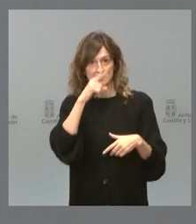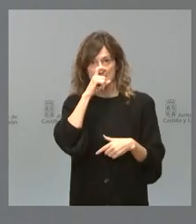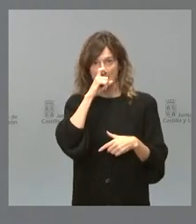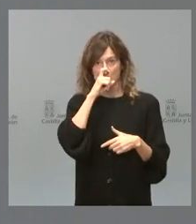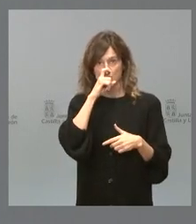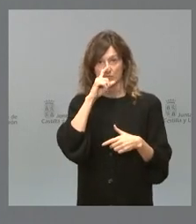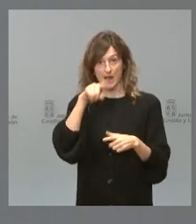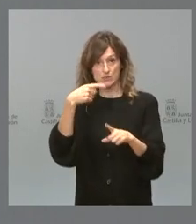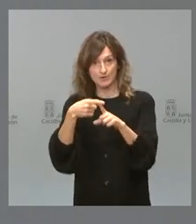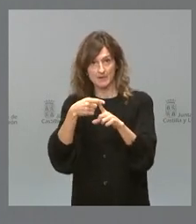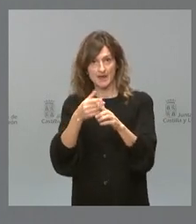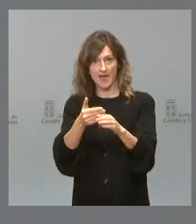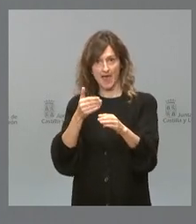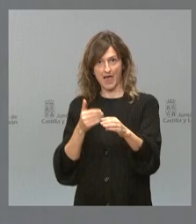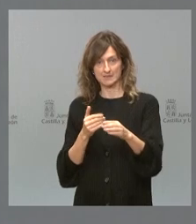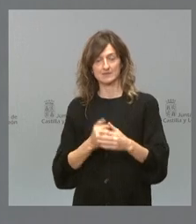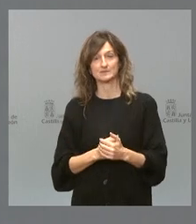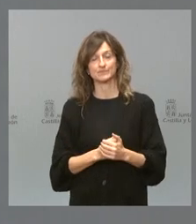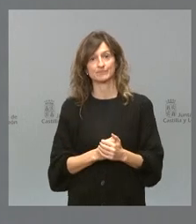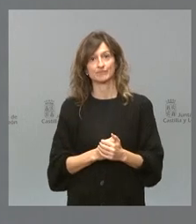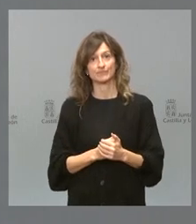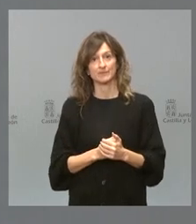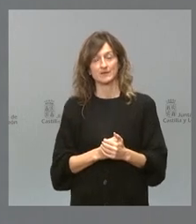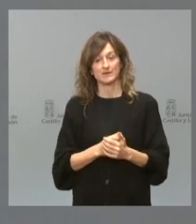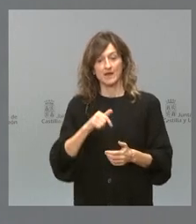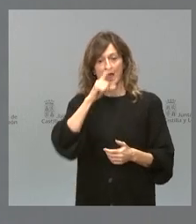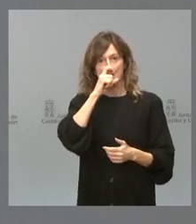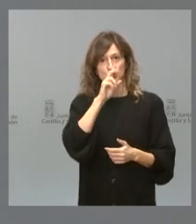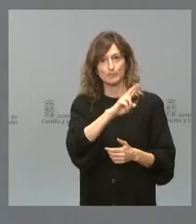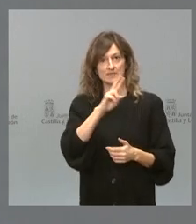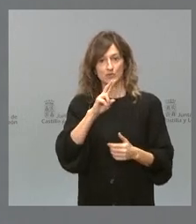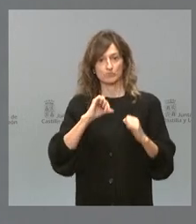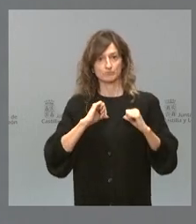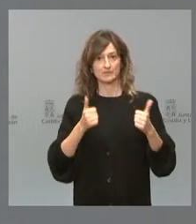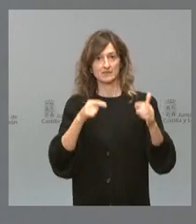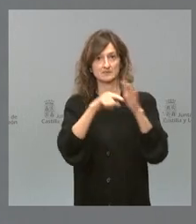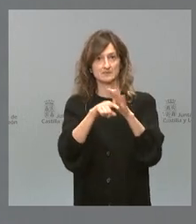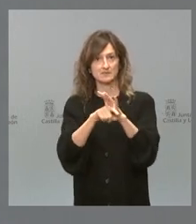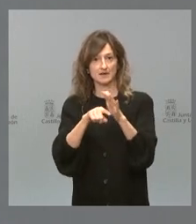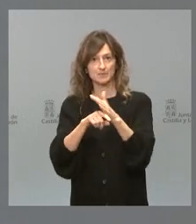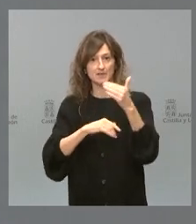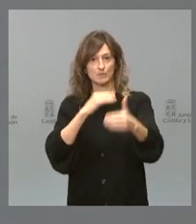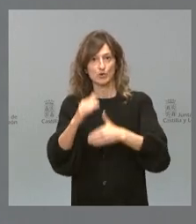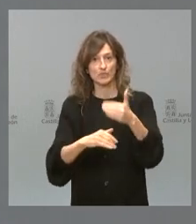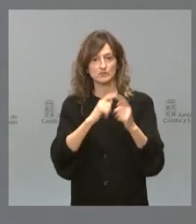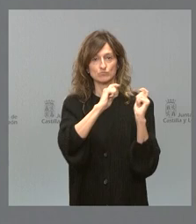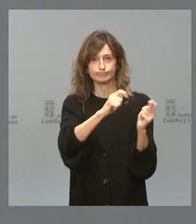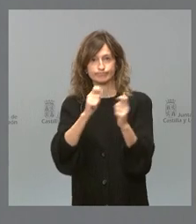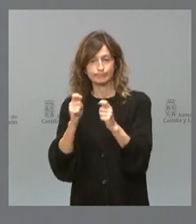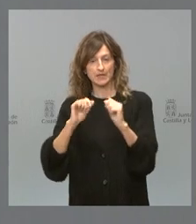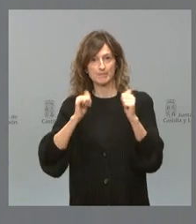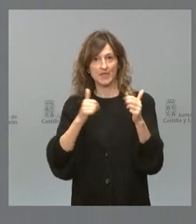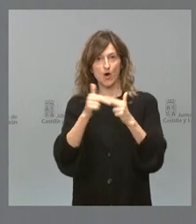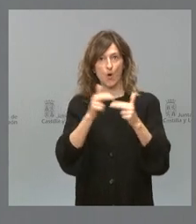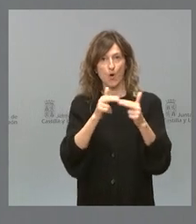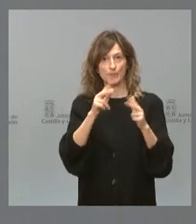y que por tanto sin esta retención de crédito del año 22 comienza ya los trámites para todo el proceso de adjudicación y comienzo de